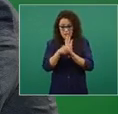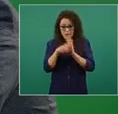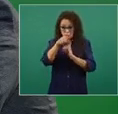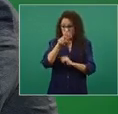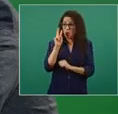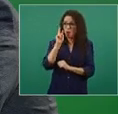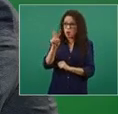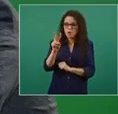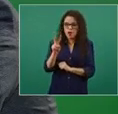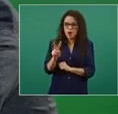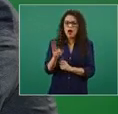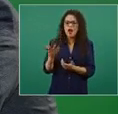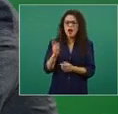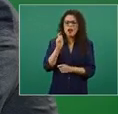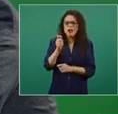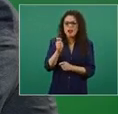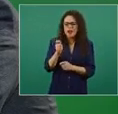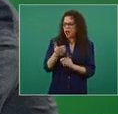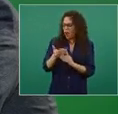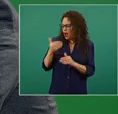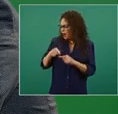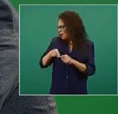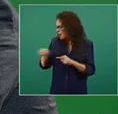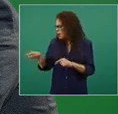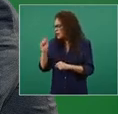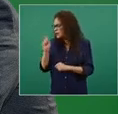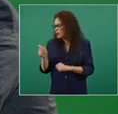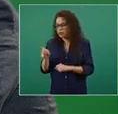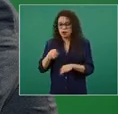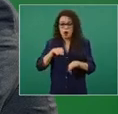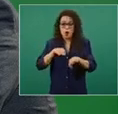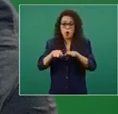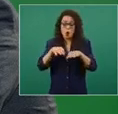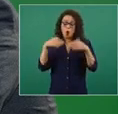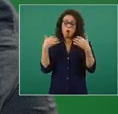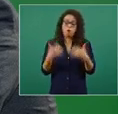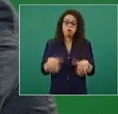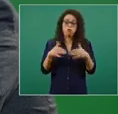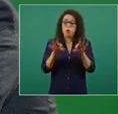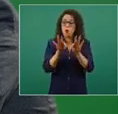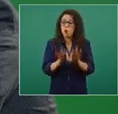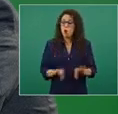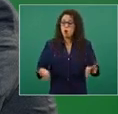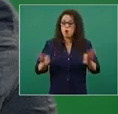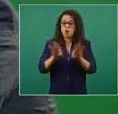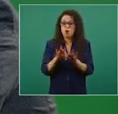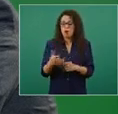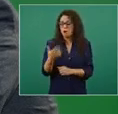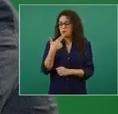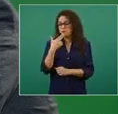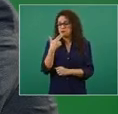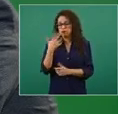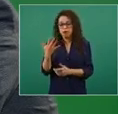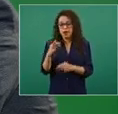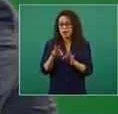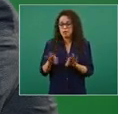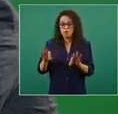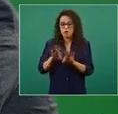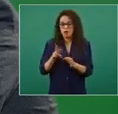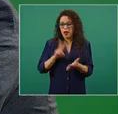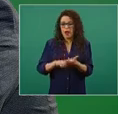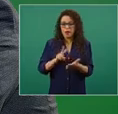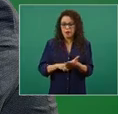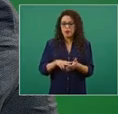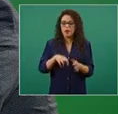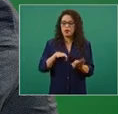videos, existe un trabajo muy fuerte, un trabajo que va desde la organización, un trabajo que tiene que